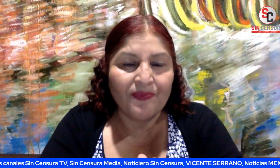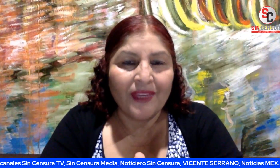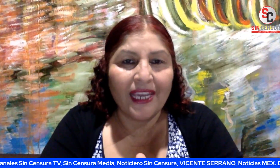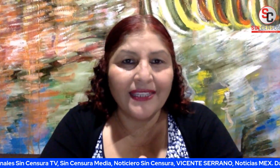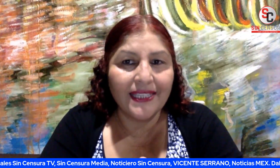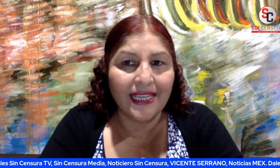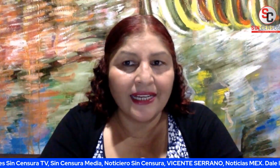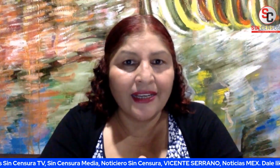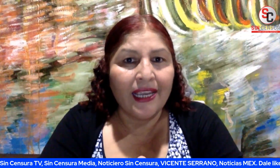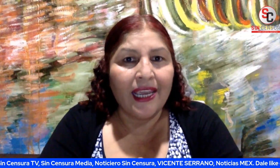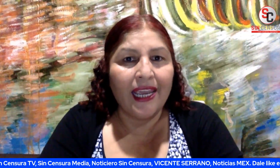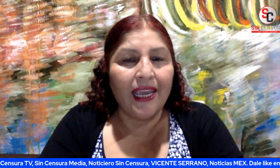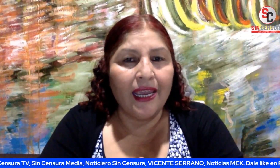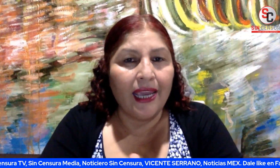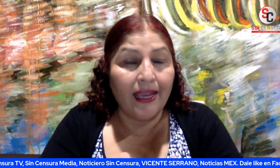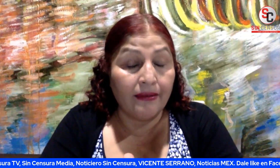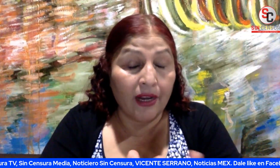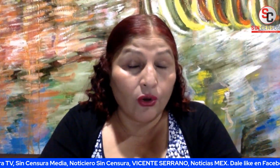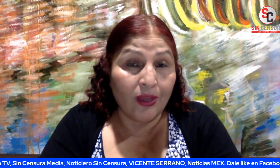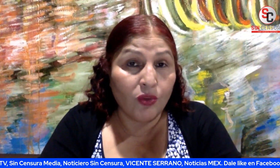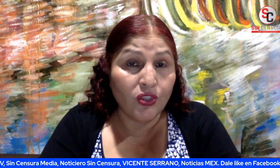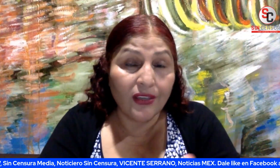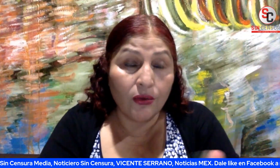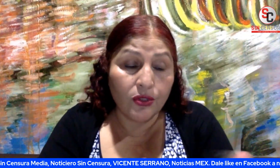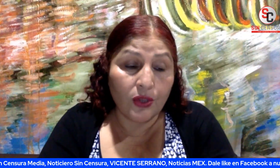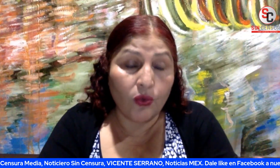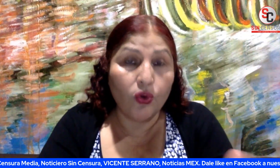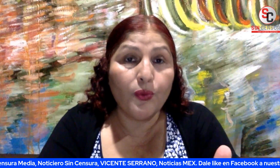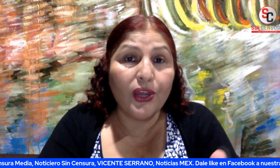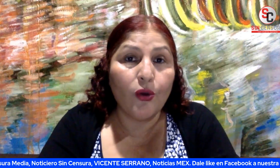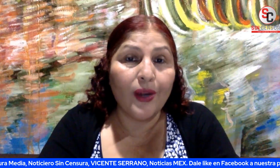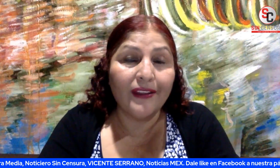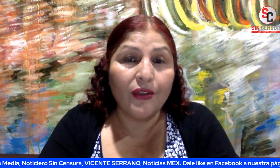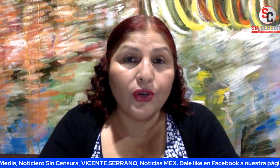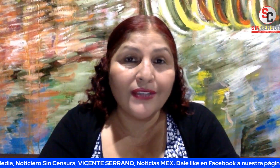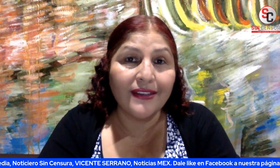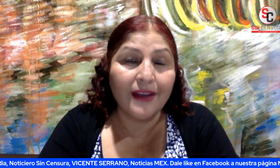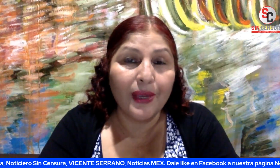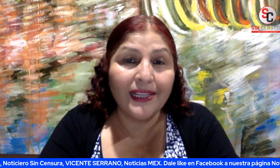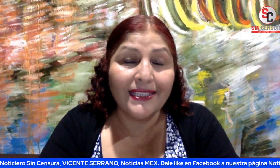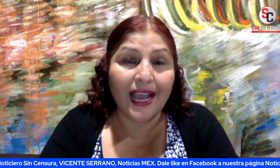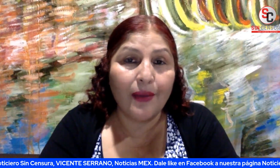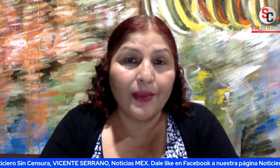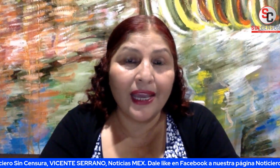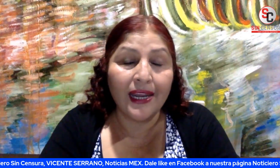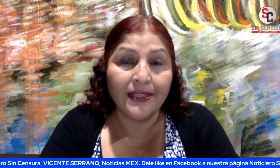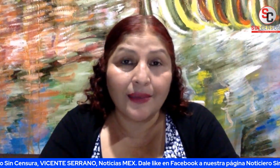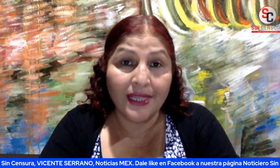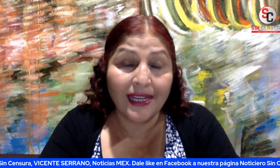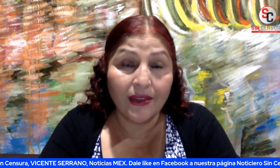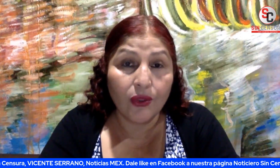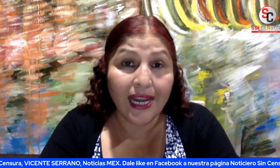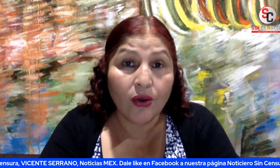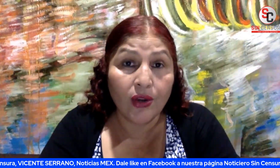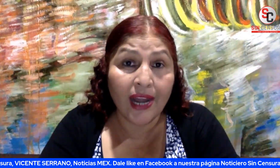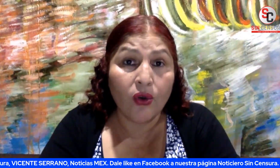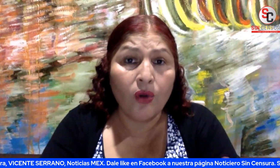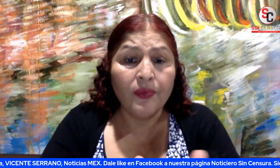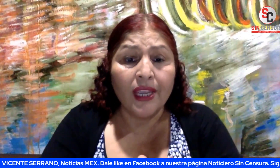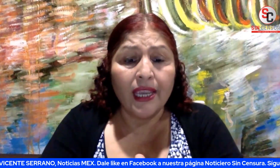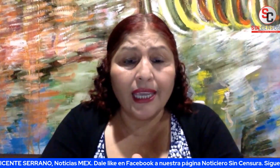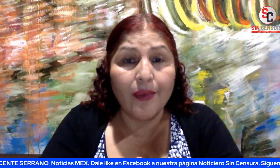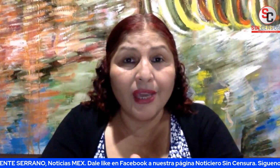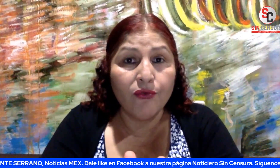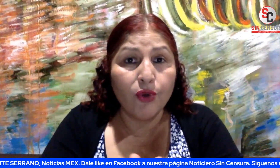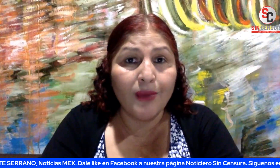Federalista. Es decir, recordemos que ellos, un grupo de gobernadores rebeldes, se habían salido de la